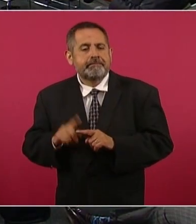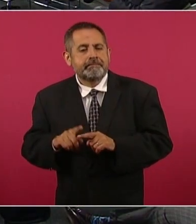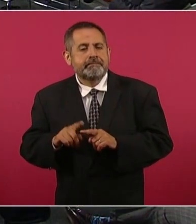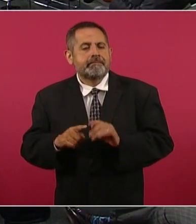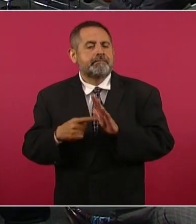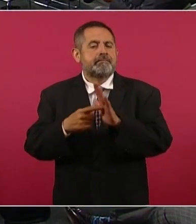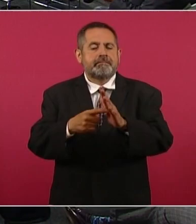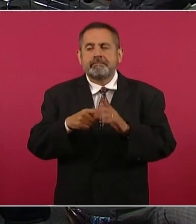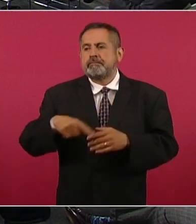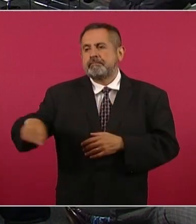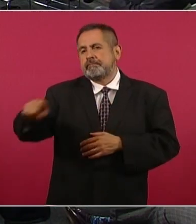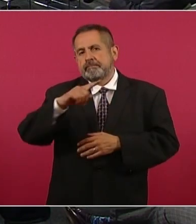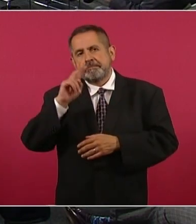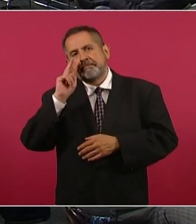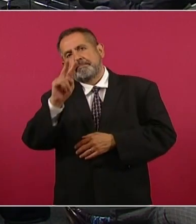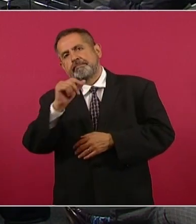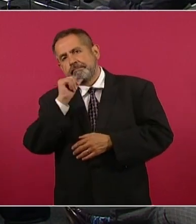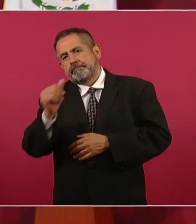la gente